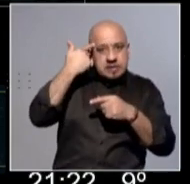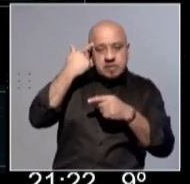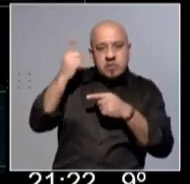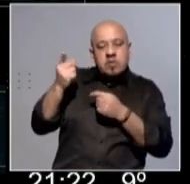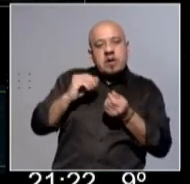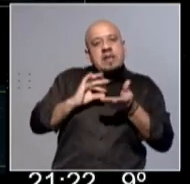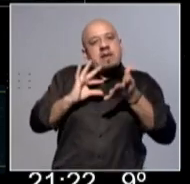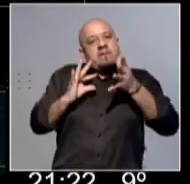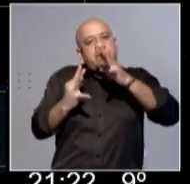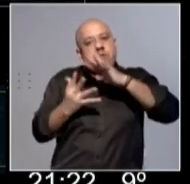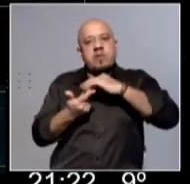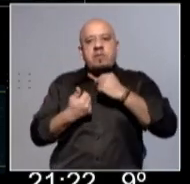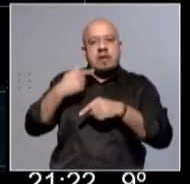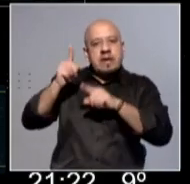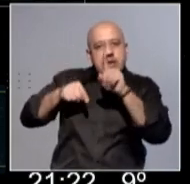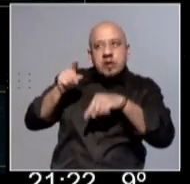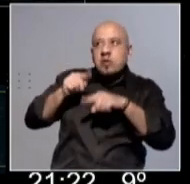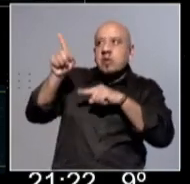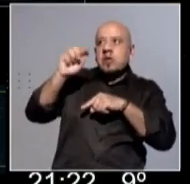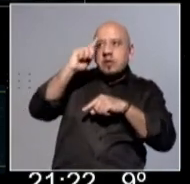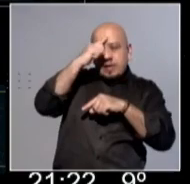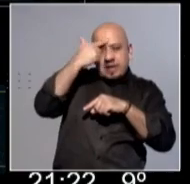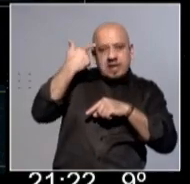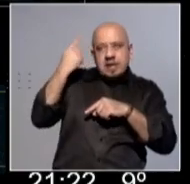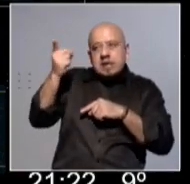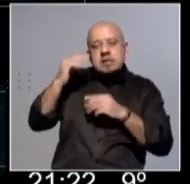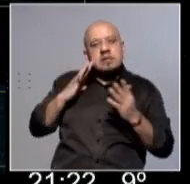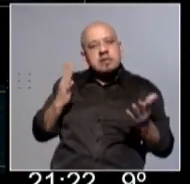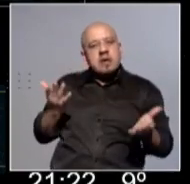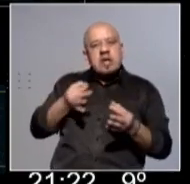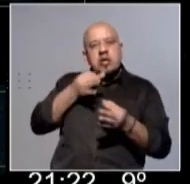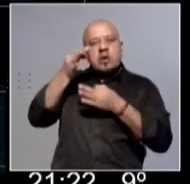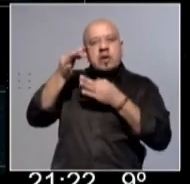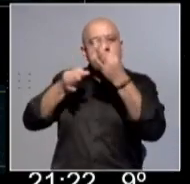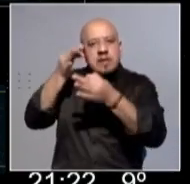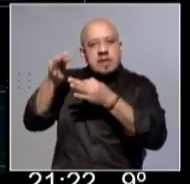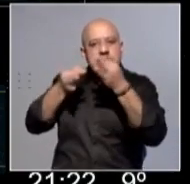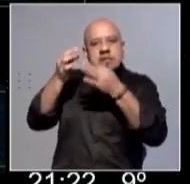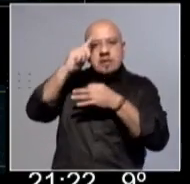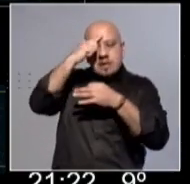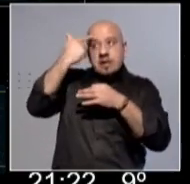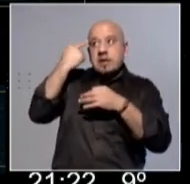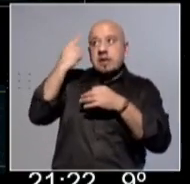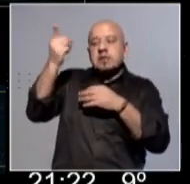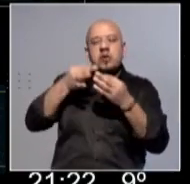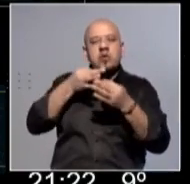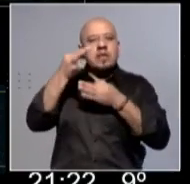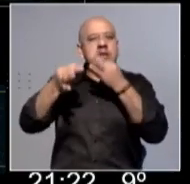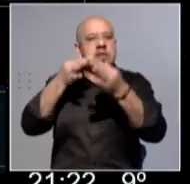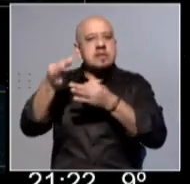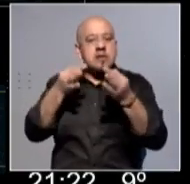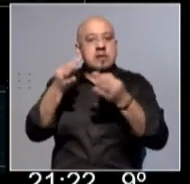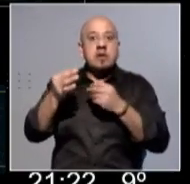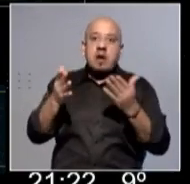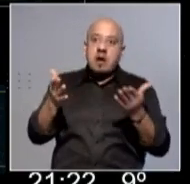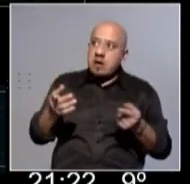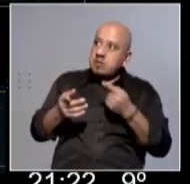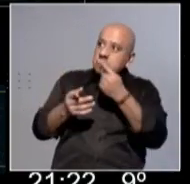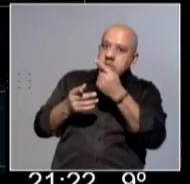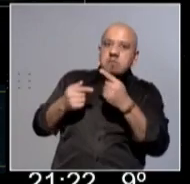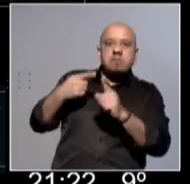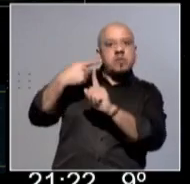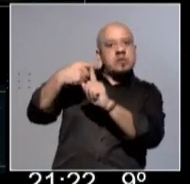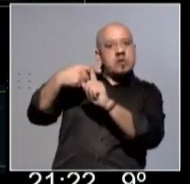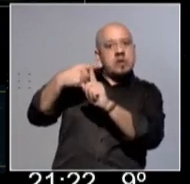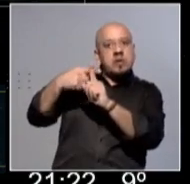la forma de gestionar de la calle Pou, en los intereses que defiende la calle Pou y en su buen decir incluso, como algo positivo lo